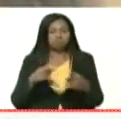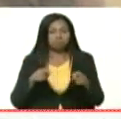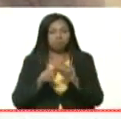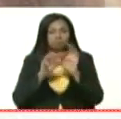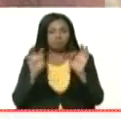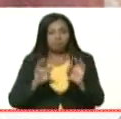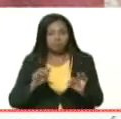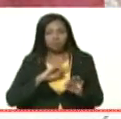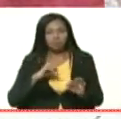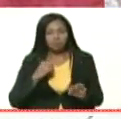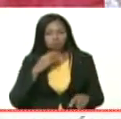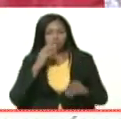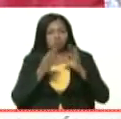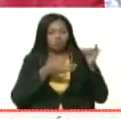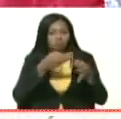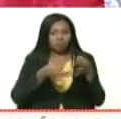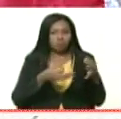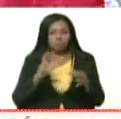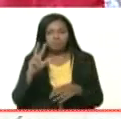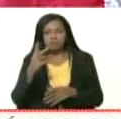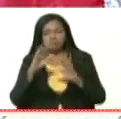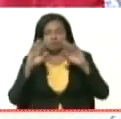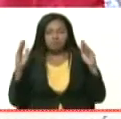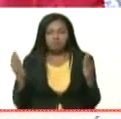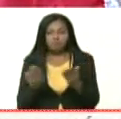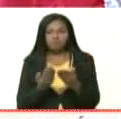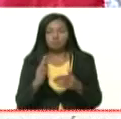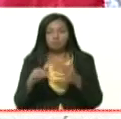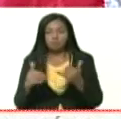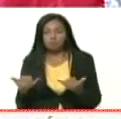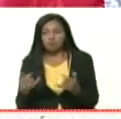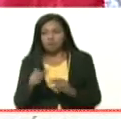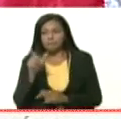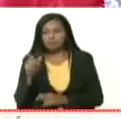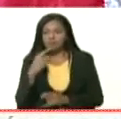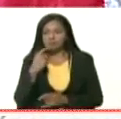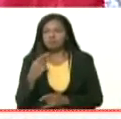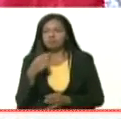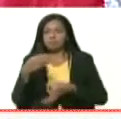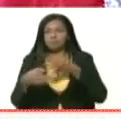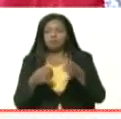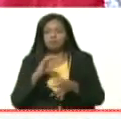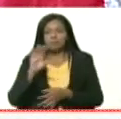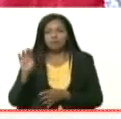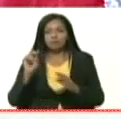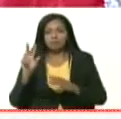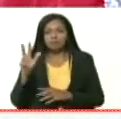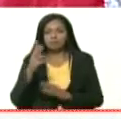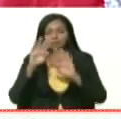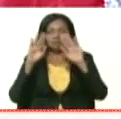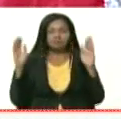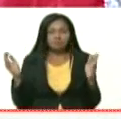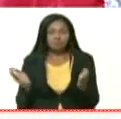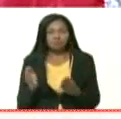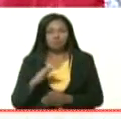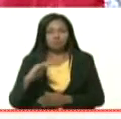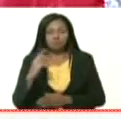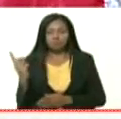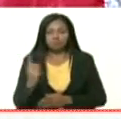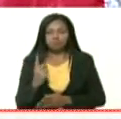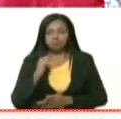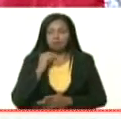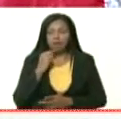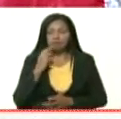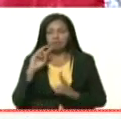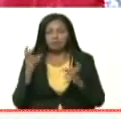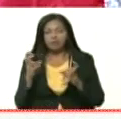Por eso es que se hablaba en la época del tercer mundo, y todavía alguna gente dice, los países del tercer mundo, ¿de dónde viene eso? De las